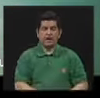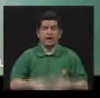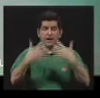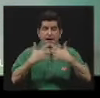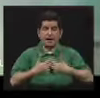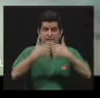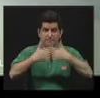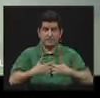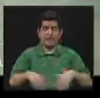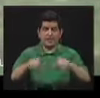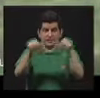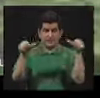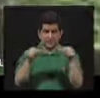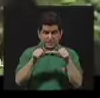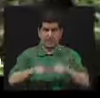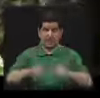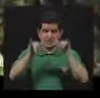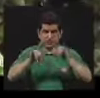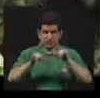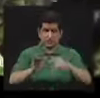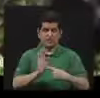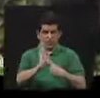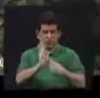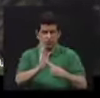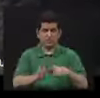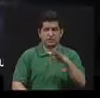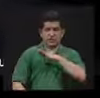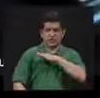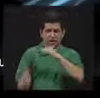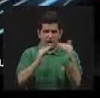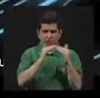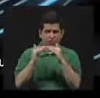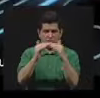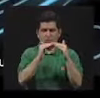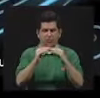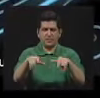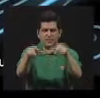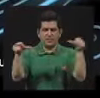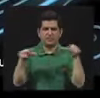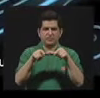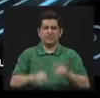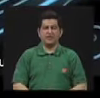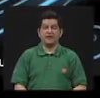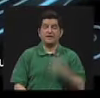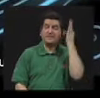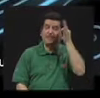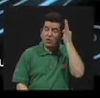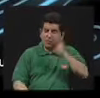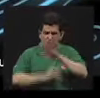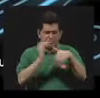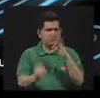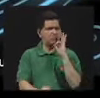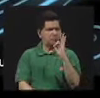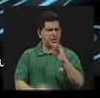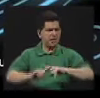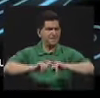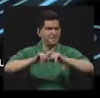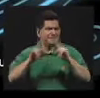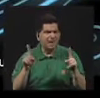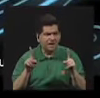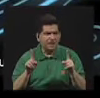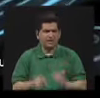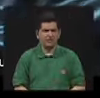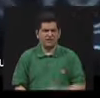empresas sostenibles en el sector del turismo en beneficio de las comunidades y la economía local. En la teoría, todo suena muy bien. Sin